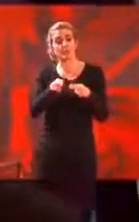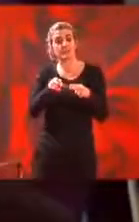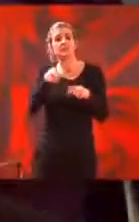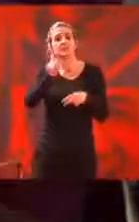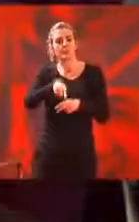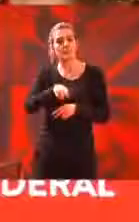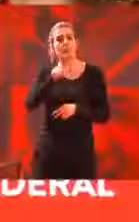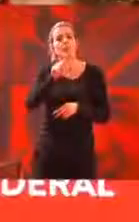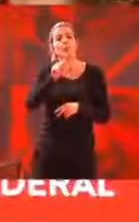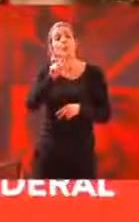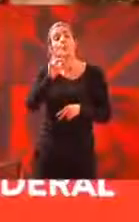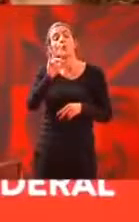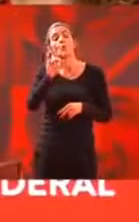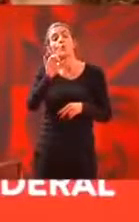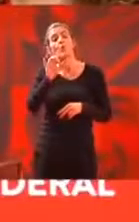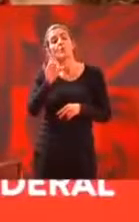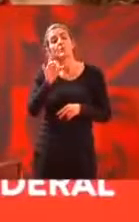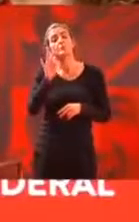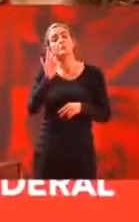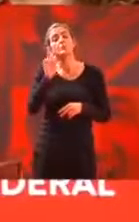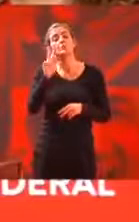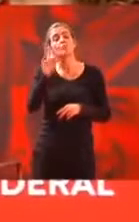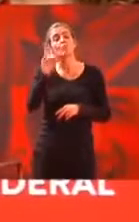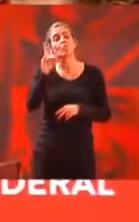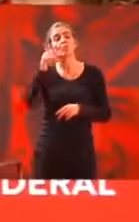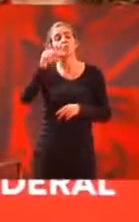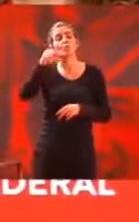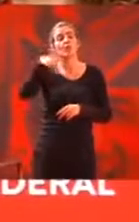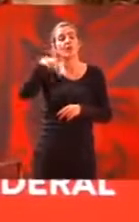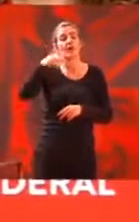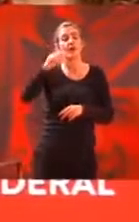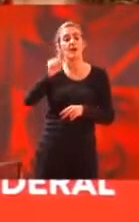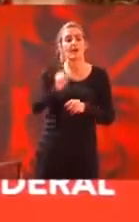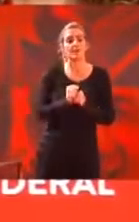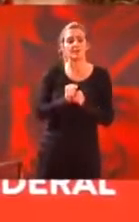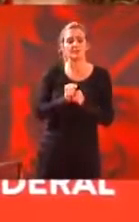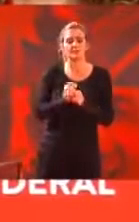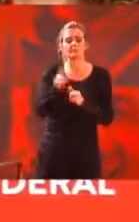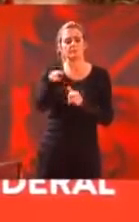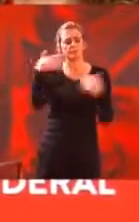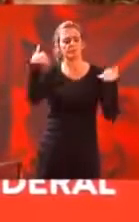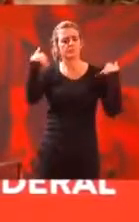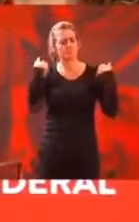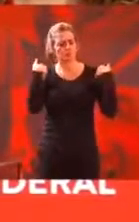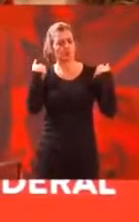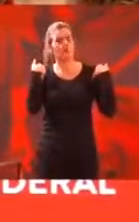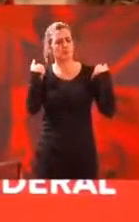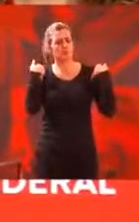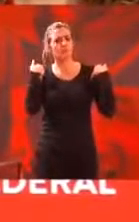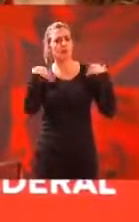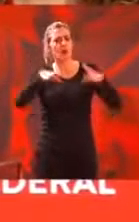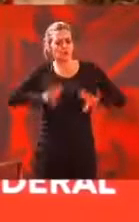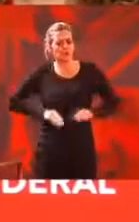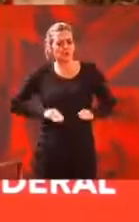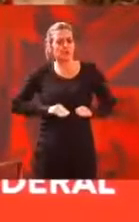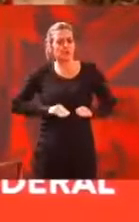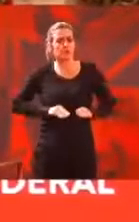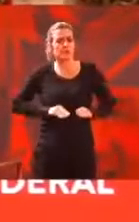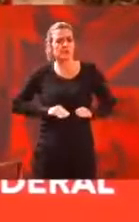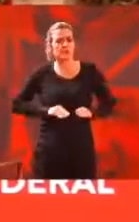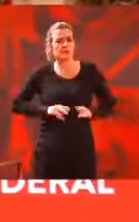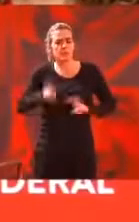Tudanca. Hacerse cargo y tener empatía. Dar la cara y asumir las responsabilidades.